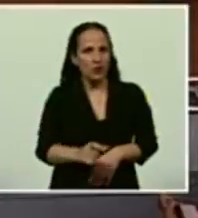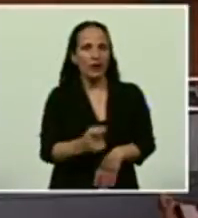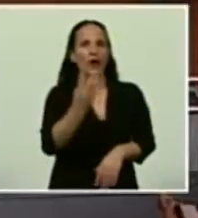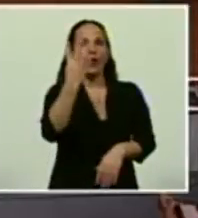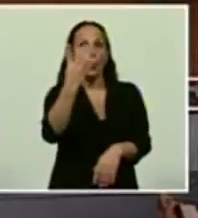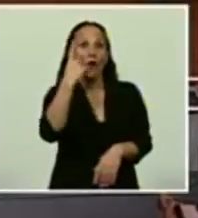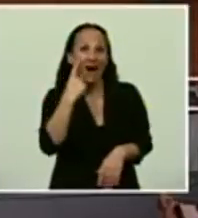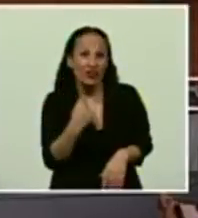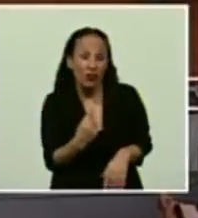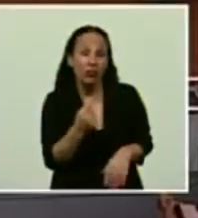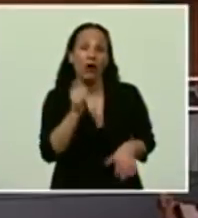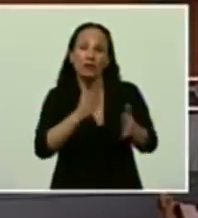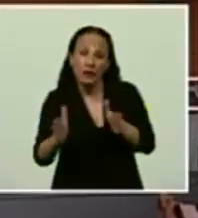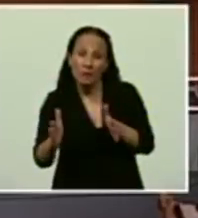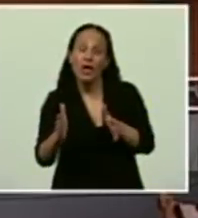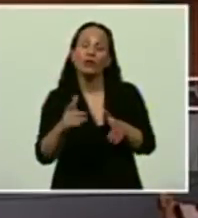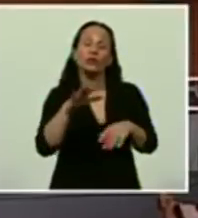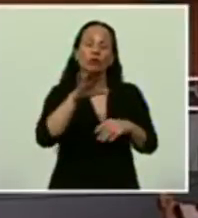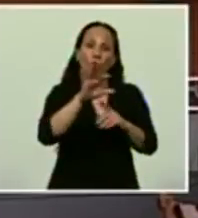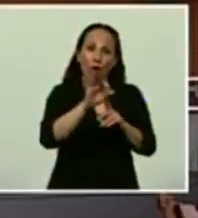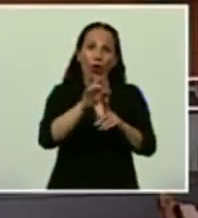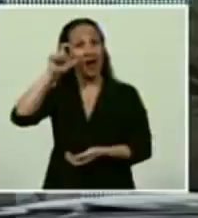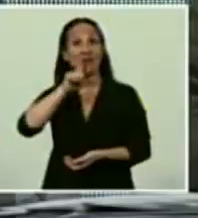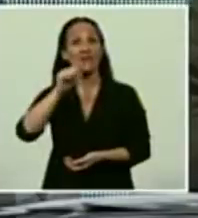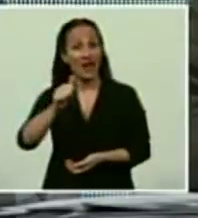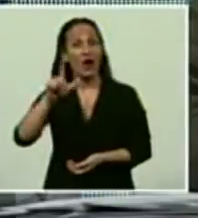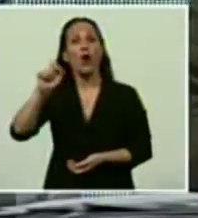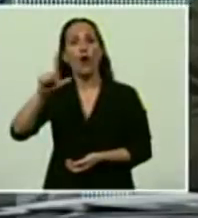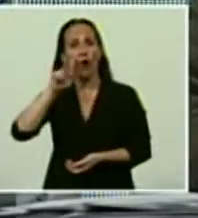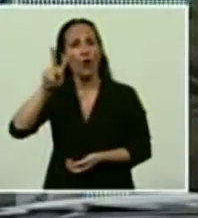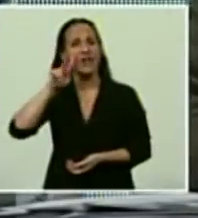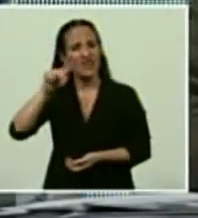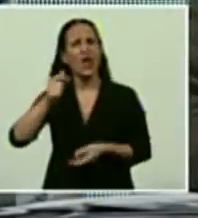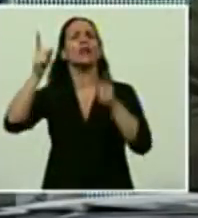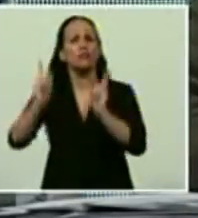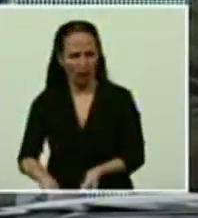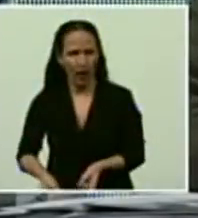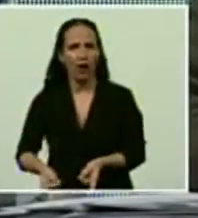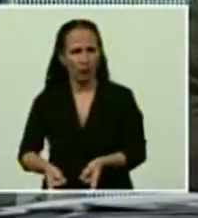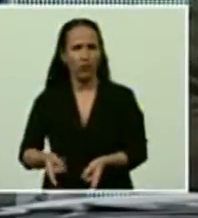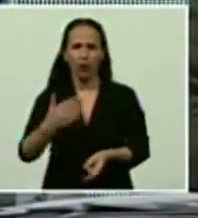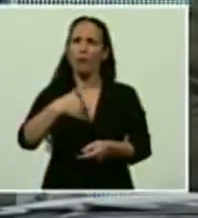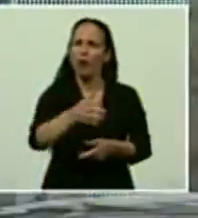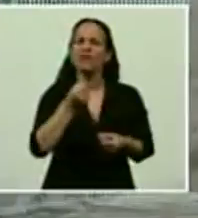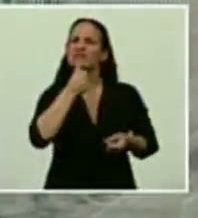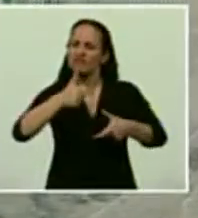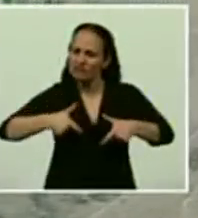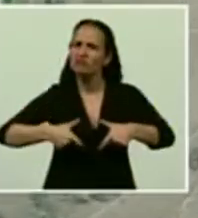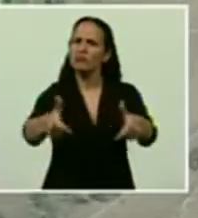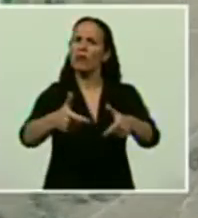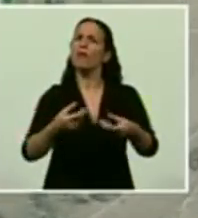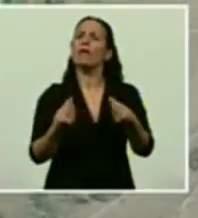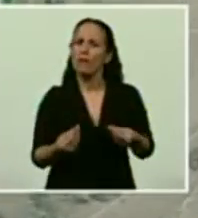En el caso de Caleta Olivia, estamos también licitando el acueducto que va a permitir el desarrollo de todo